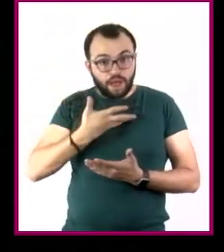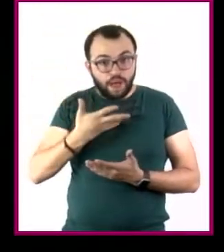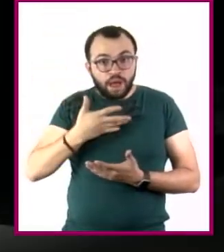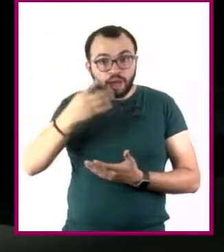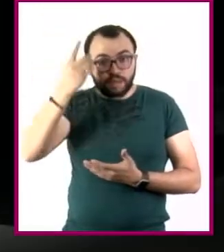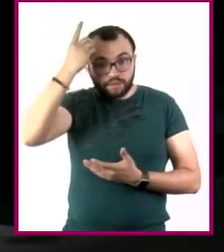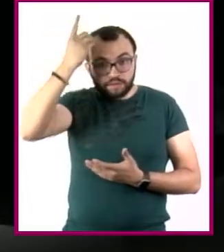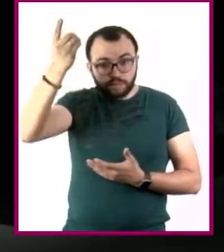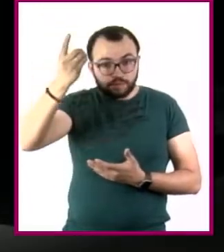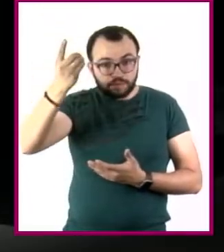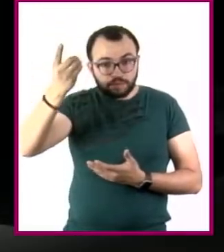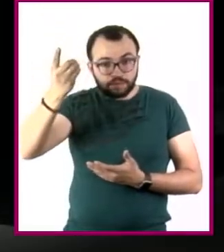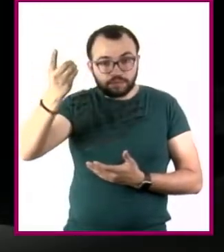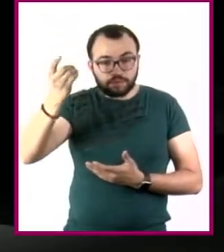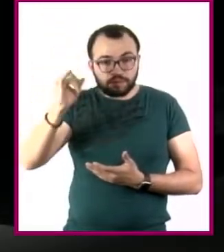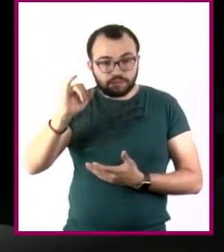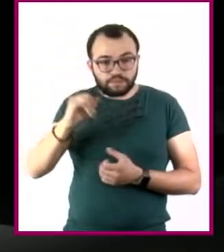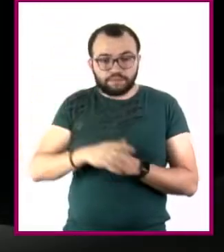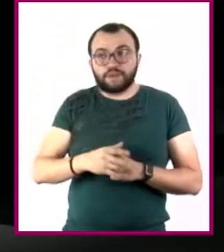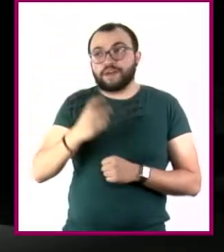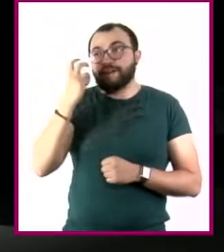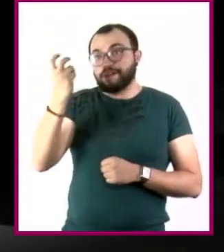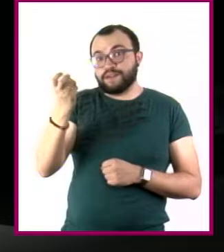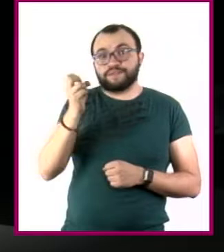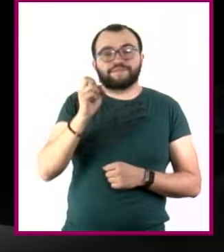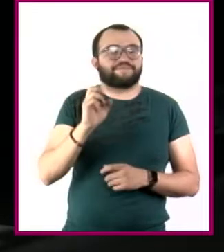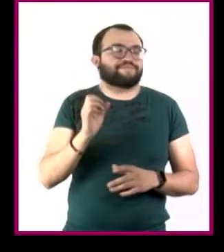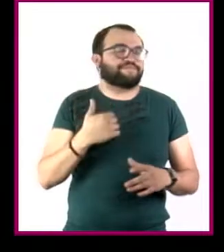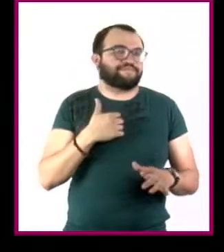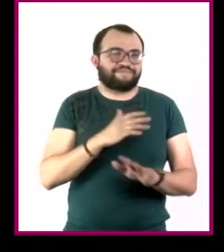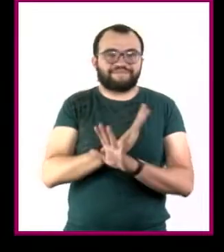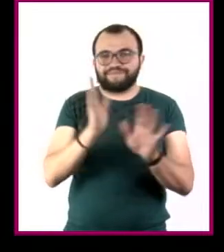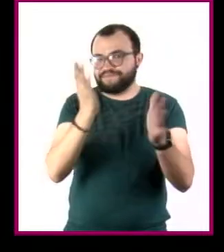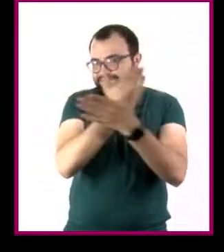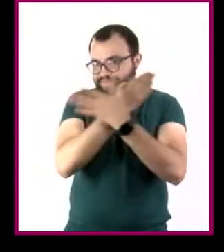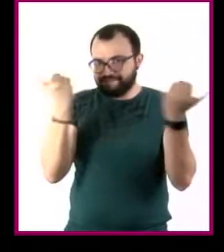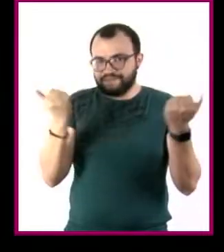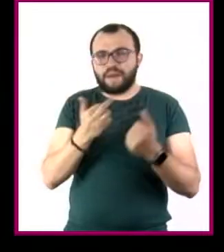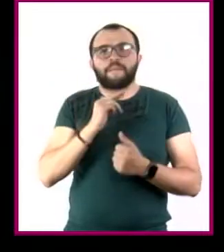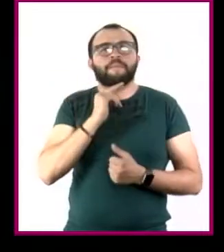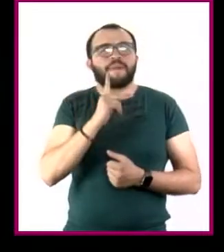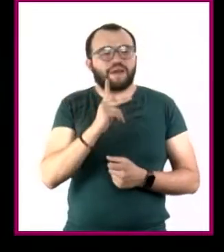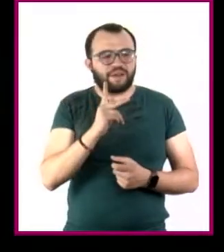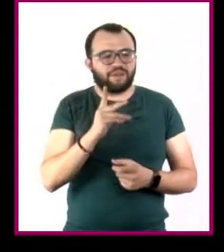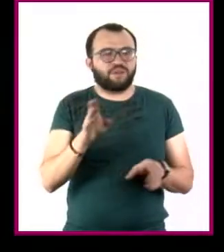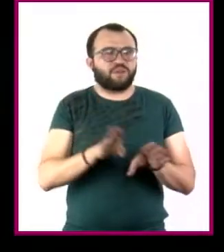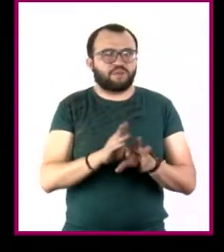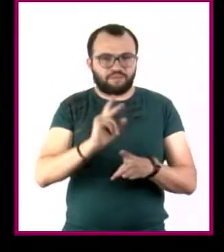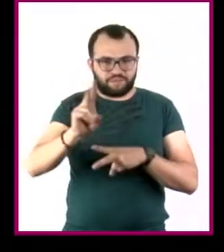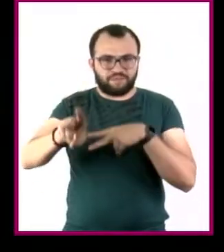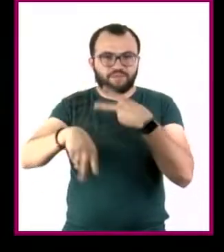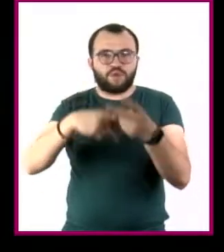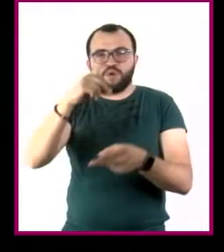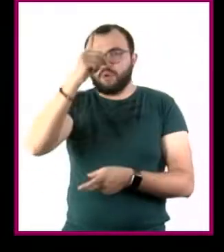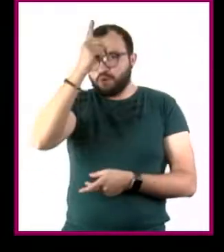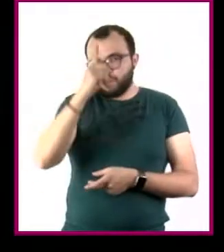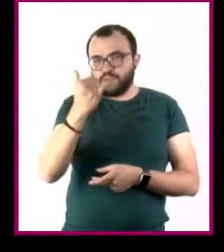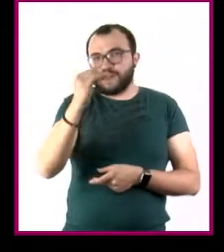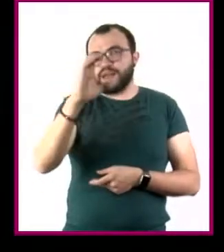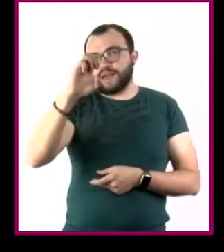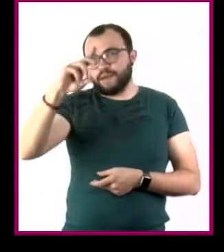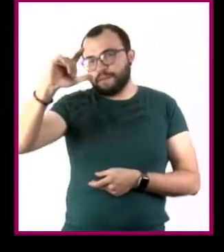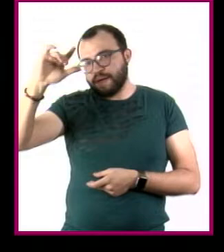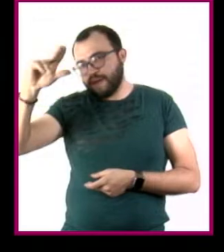Dios? Pues ahí sí, ya no sé. Lo mejor será ver cómo Luna y Emiliano tratan de responder